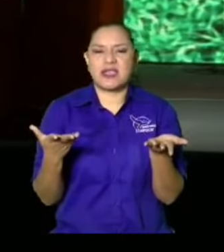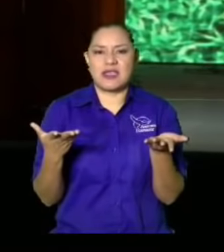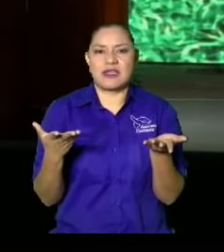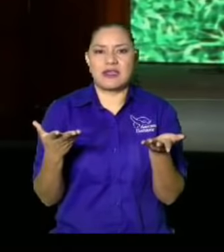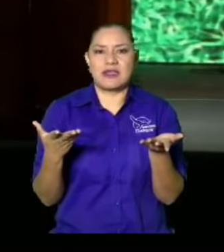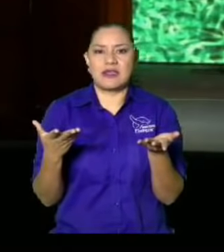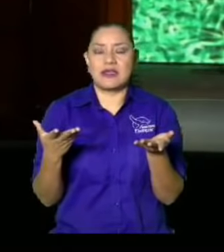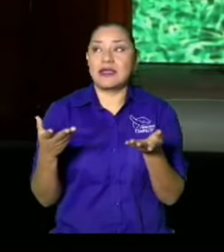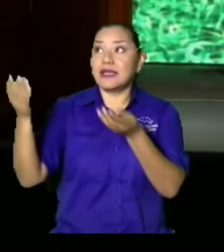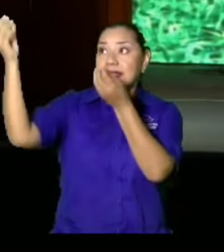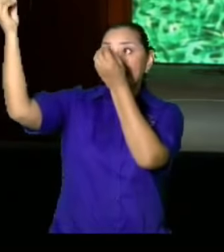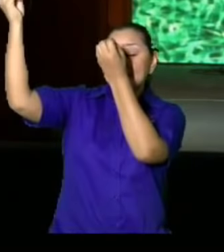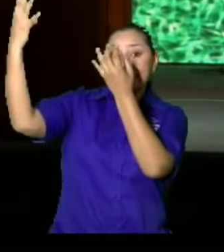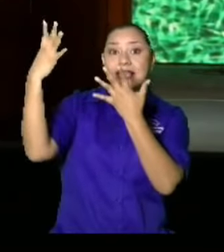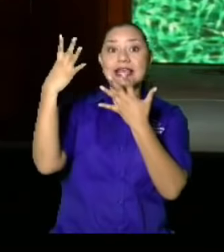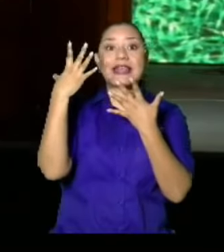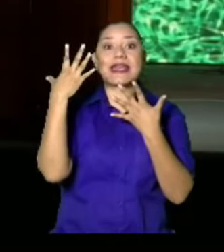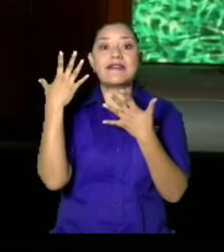brazo?